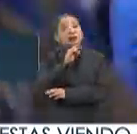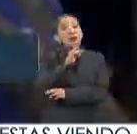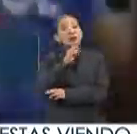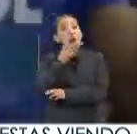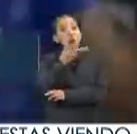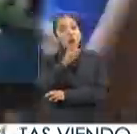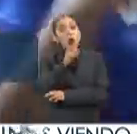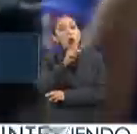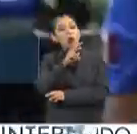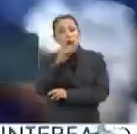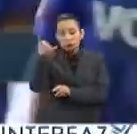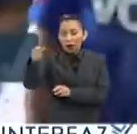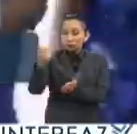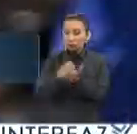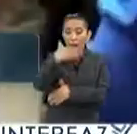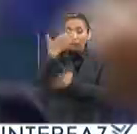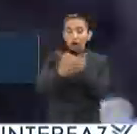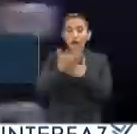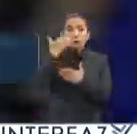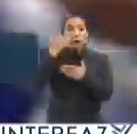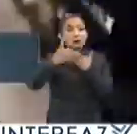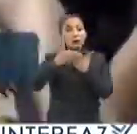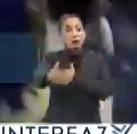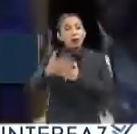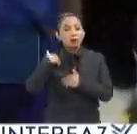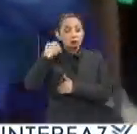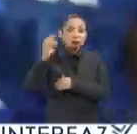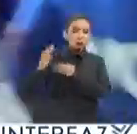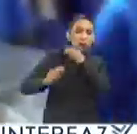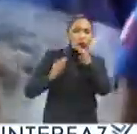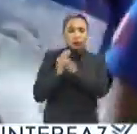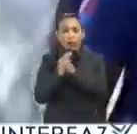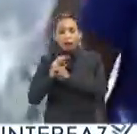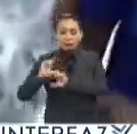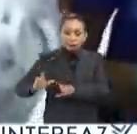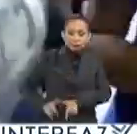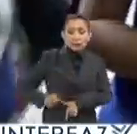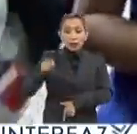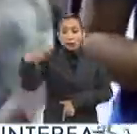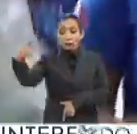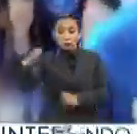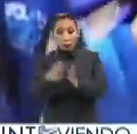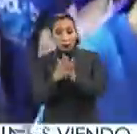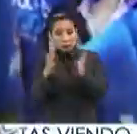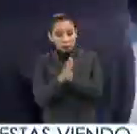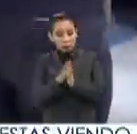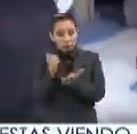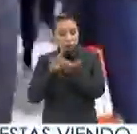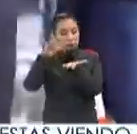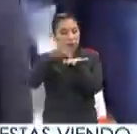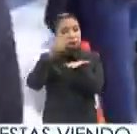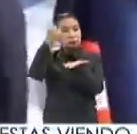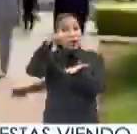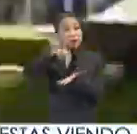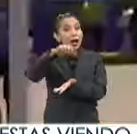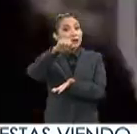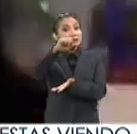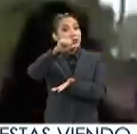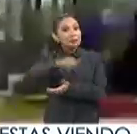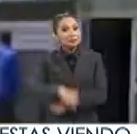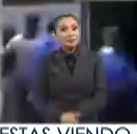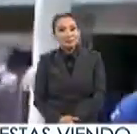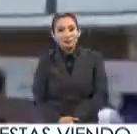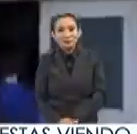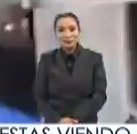Horus ya está clasificado para la siguiente temporada en el Campeonato Mundial y su participación está patrocinada por la NASA.